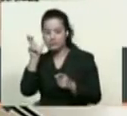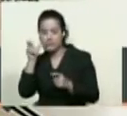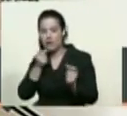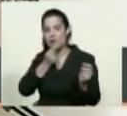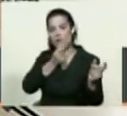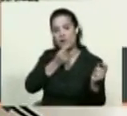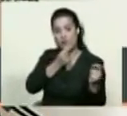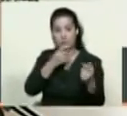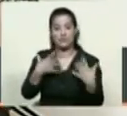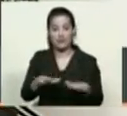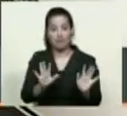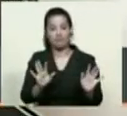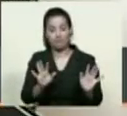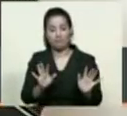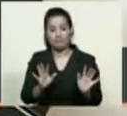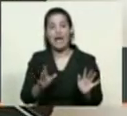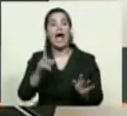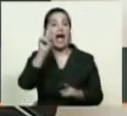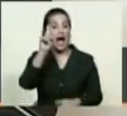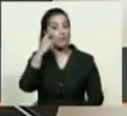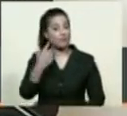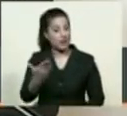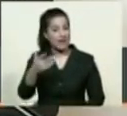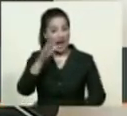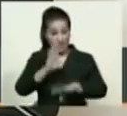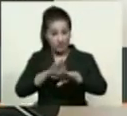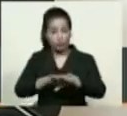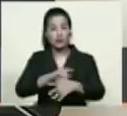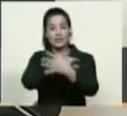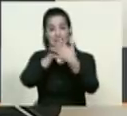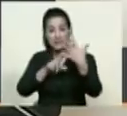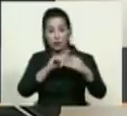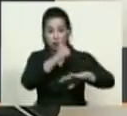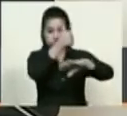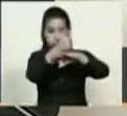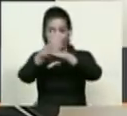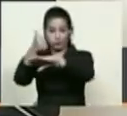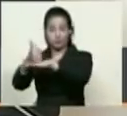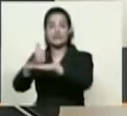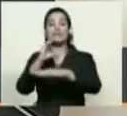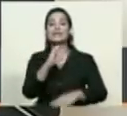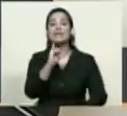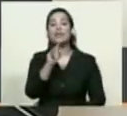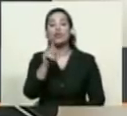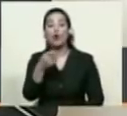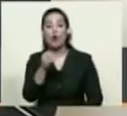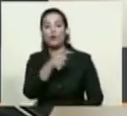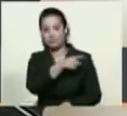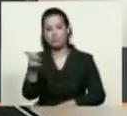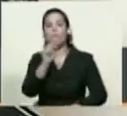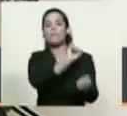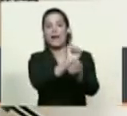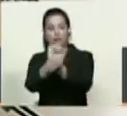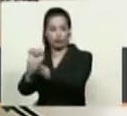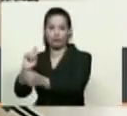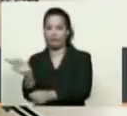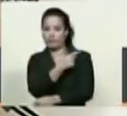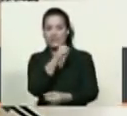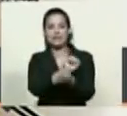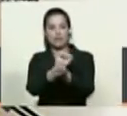están presos los cinco principales directivos de Citgo, pero resulta que quien era el intermediario financiero